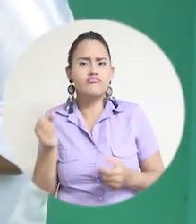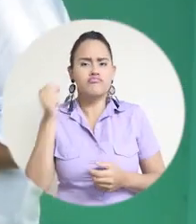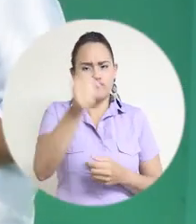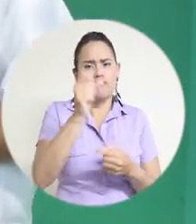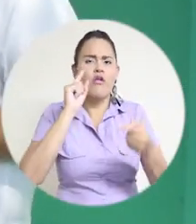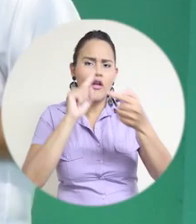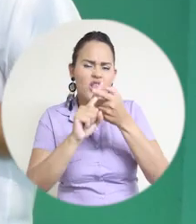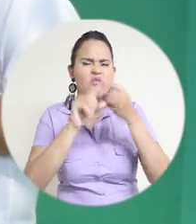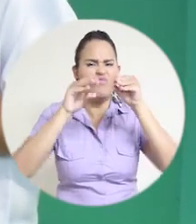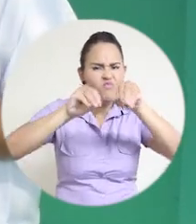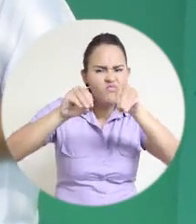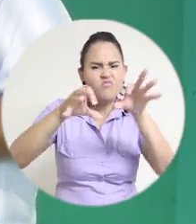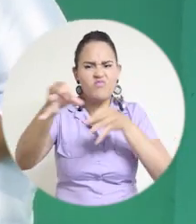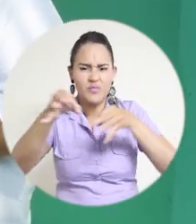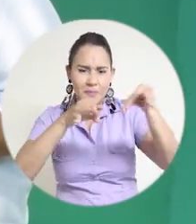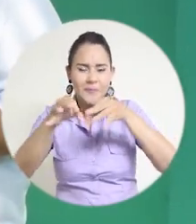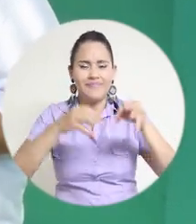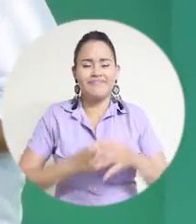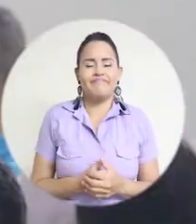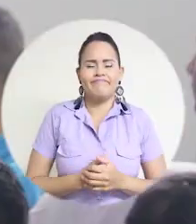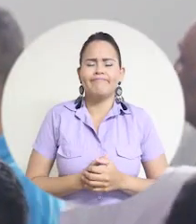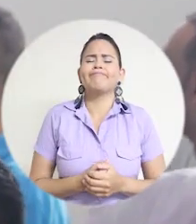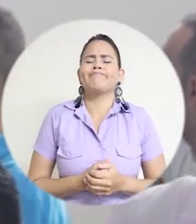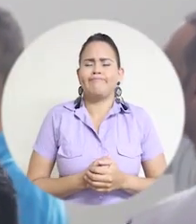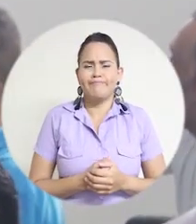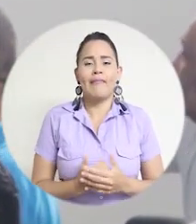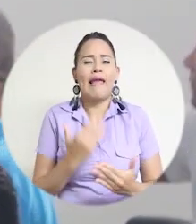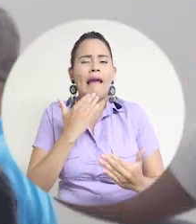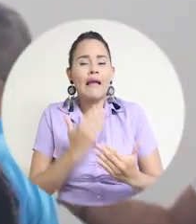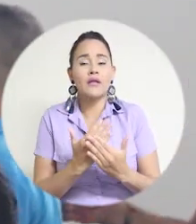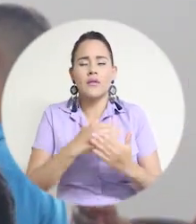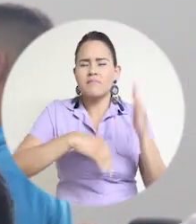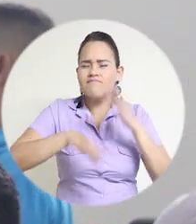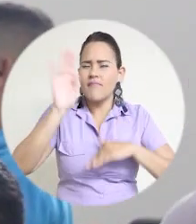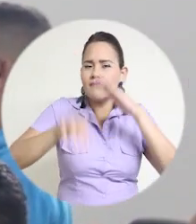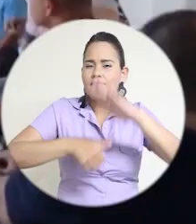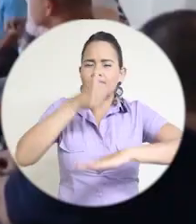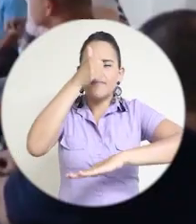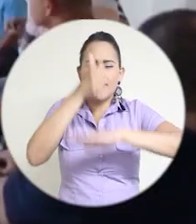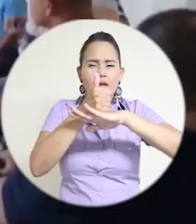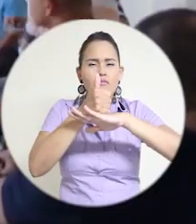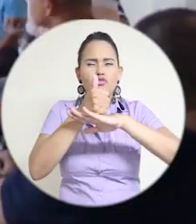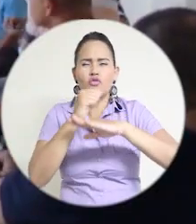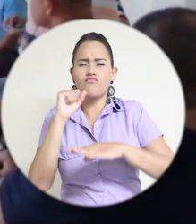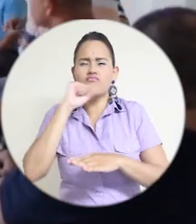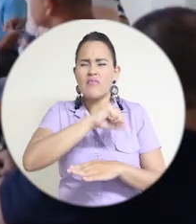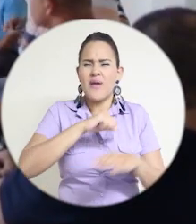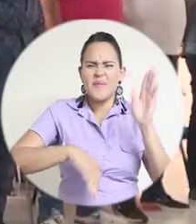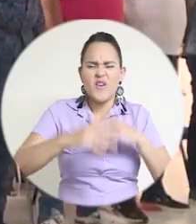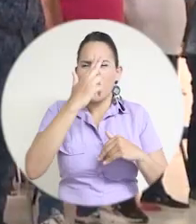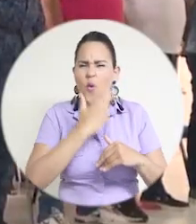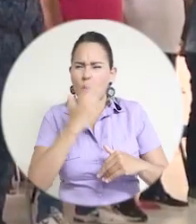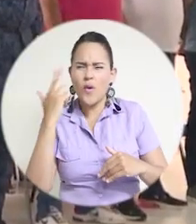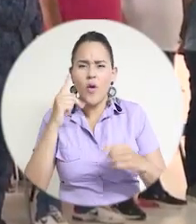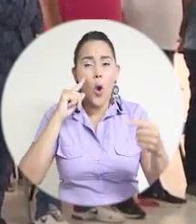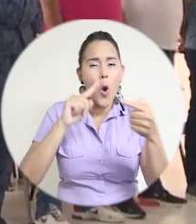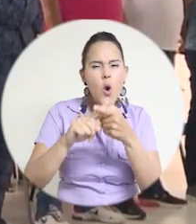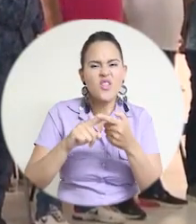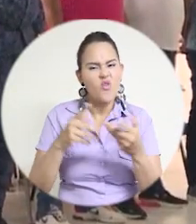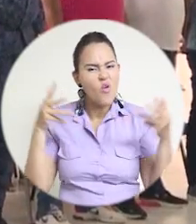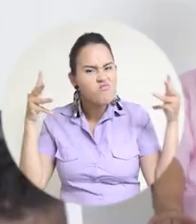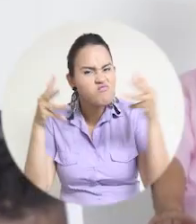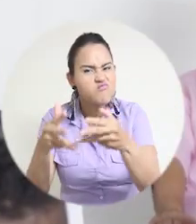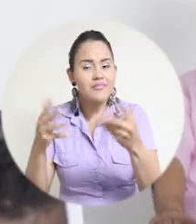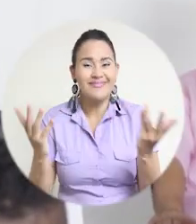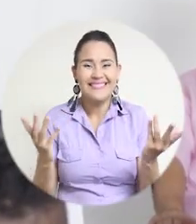compromiso que ha adquirido la universidad bajo el liderazgo del rector, ingeniero Pablo Vera Salazar, ha sido el de sacar la universidad de las